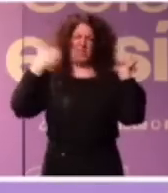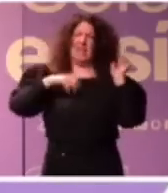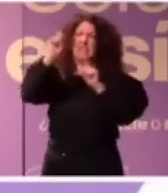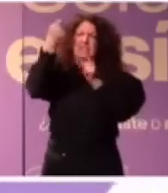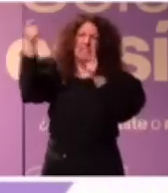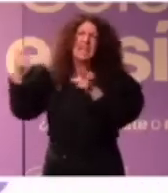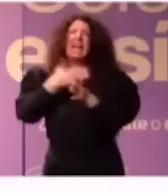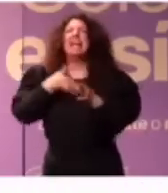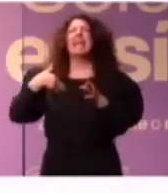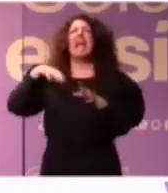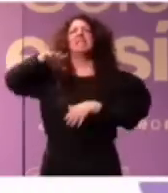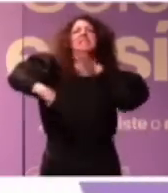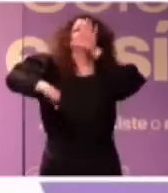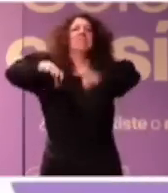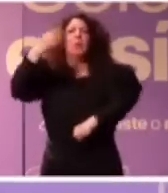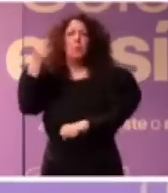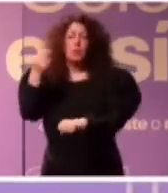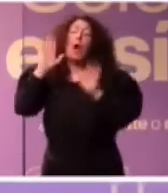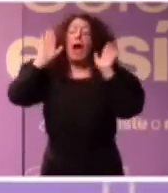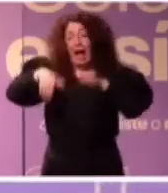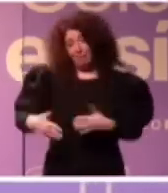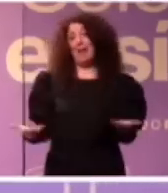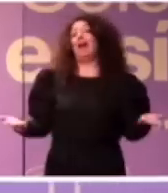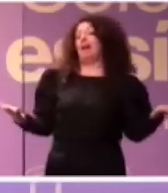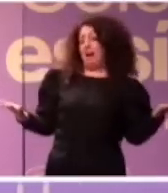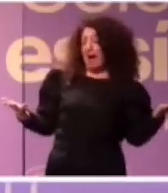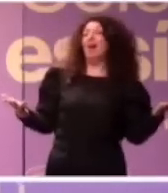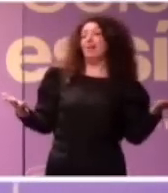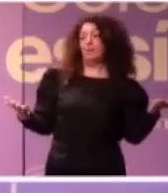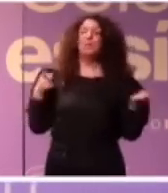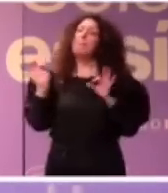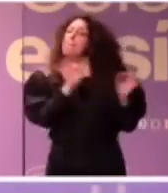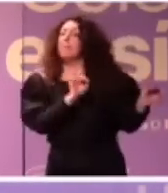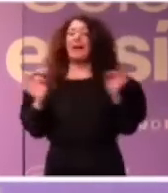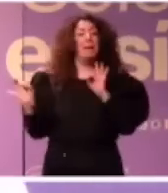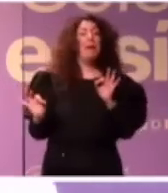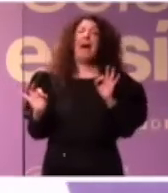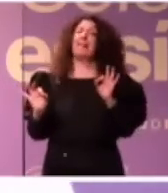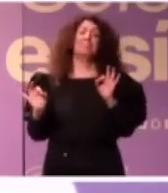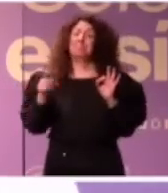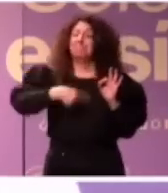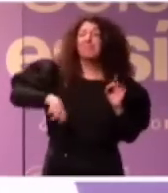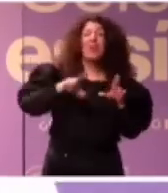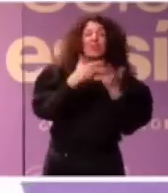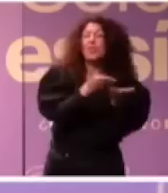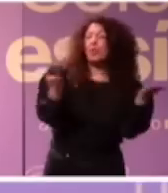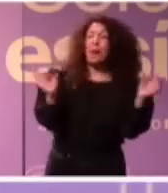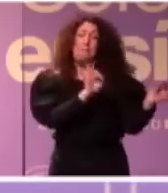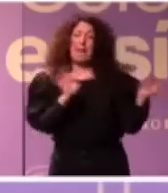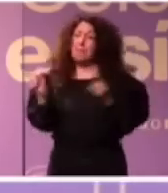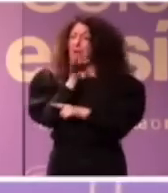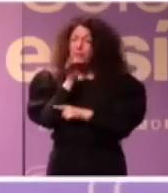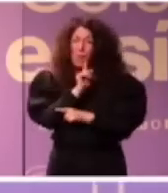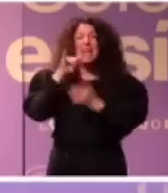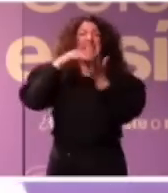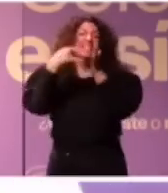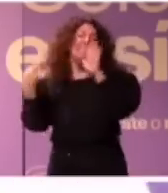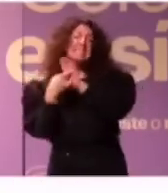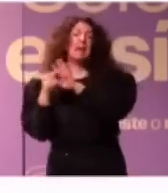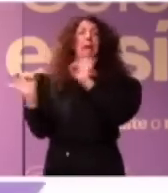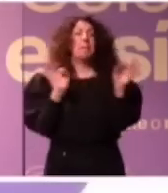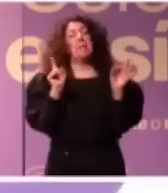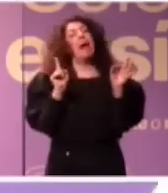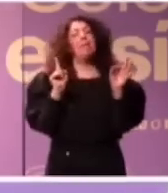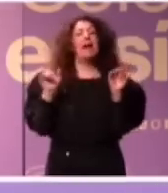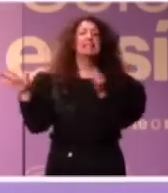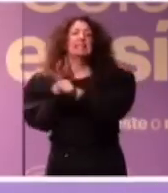habéis querido correr mucho y pasa lo que pasa, que no está preparada la sociedad, el sistema, para garantizar vuestros derechos.